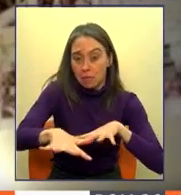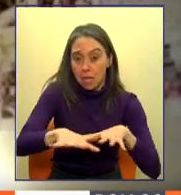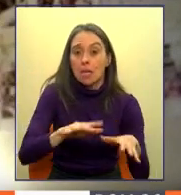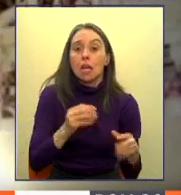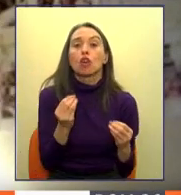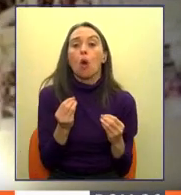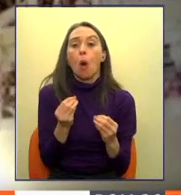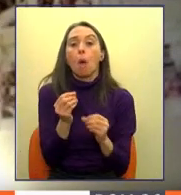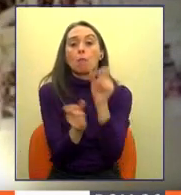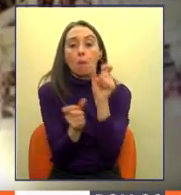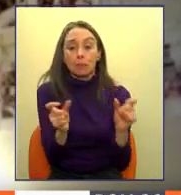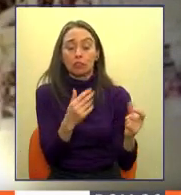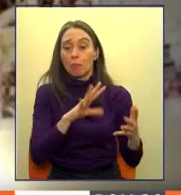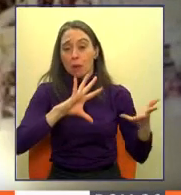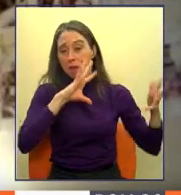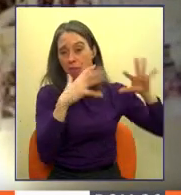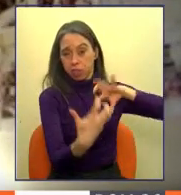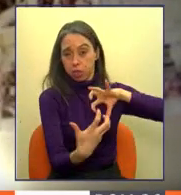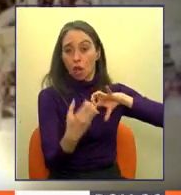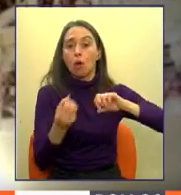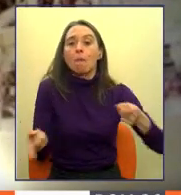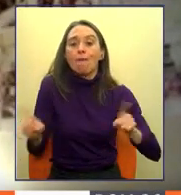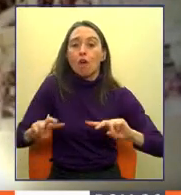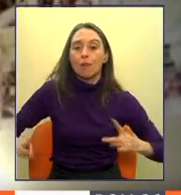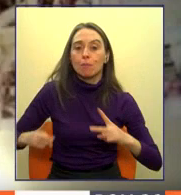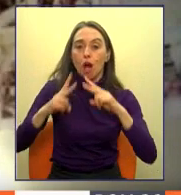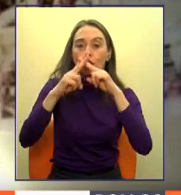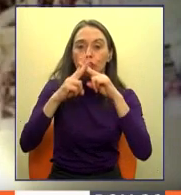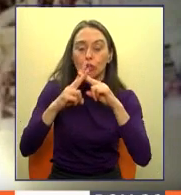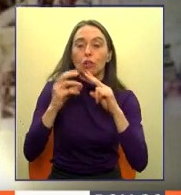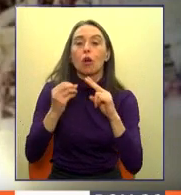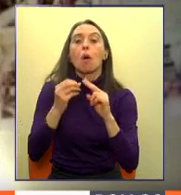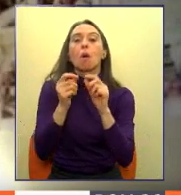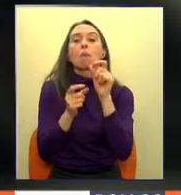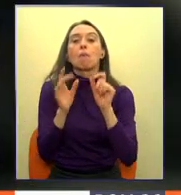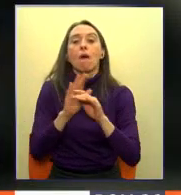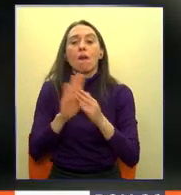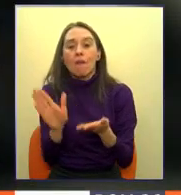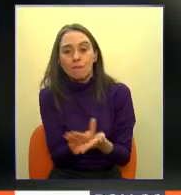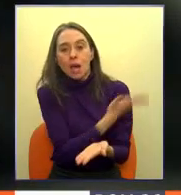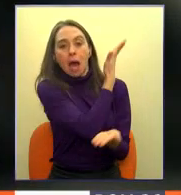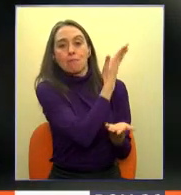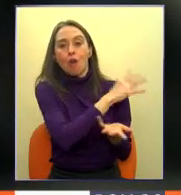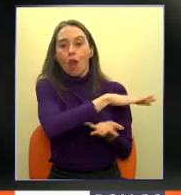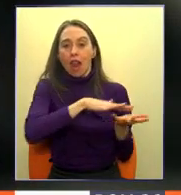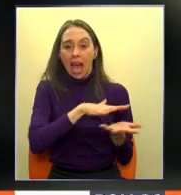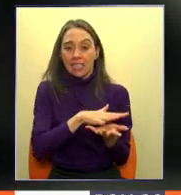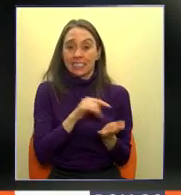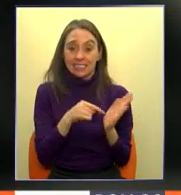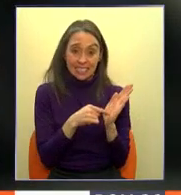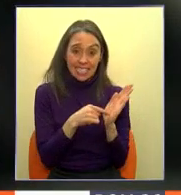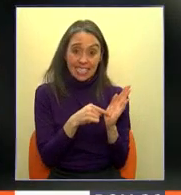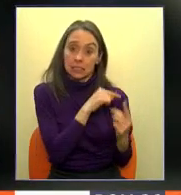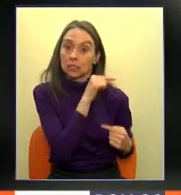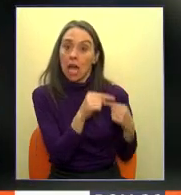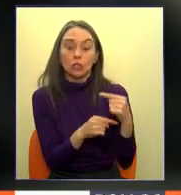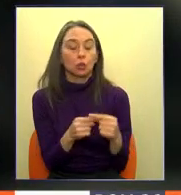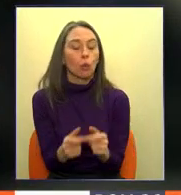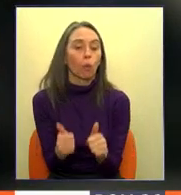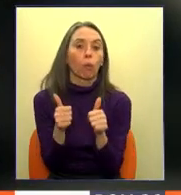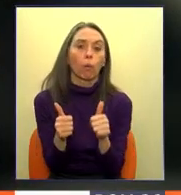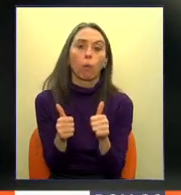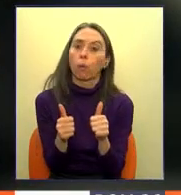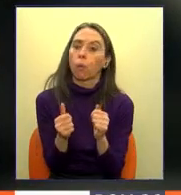la reconstrucción, con la rehabilitación, con la salida de la crisis. En realidad está una historia, pero espectacular,